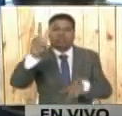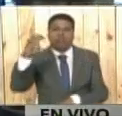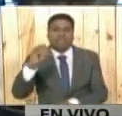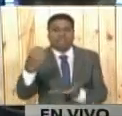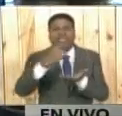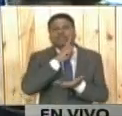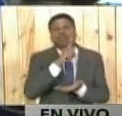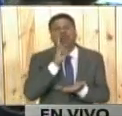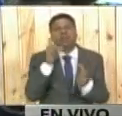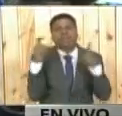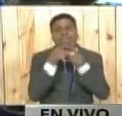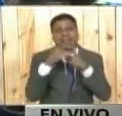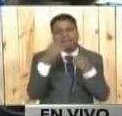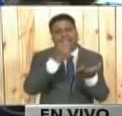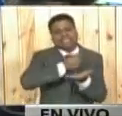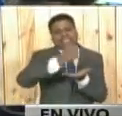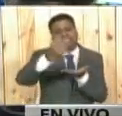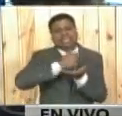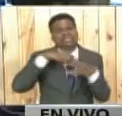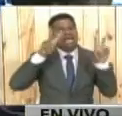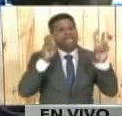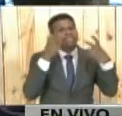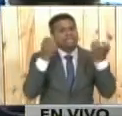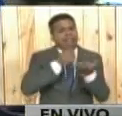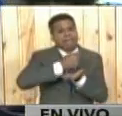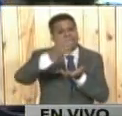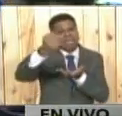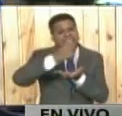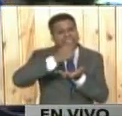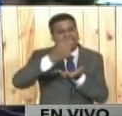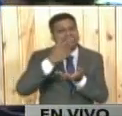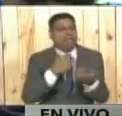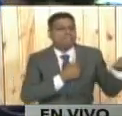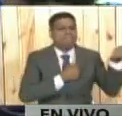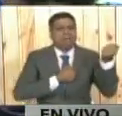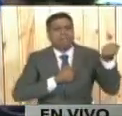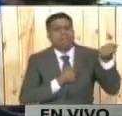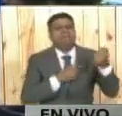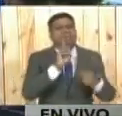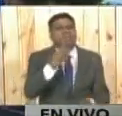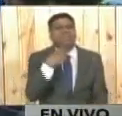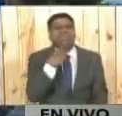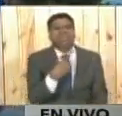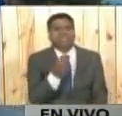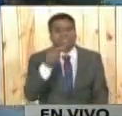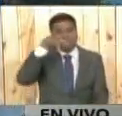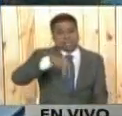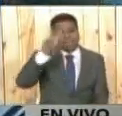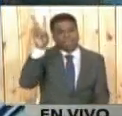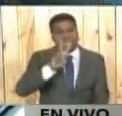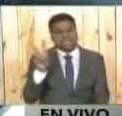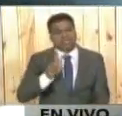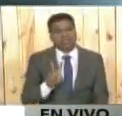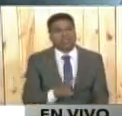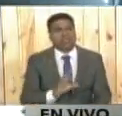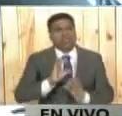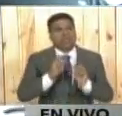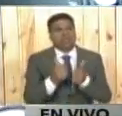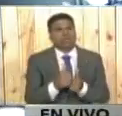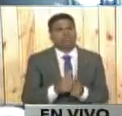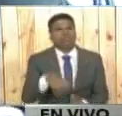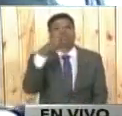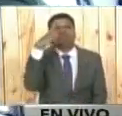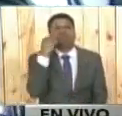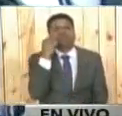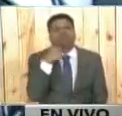salsa, con su tema Échale Salsita. También se dice que en Venezuela, cuando Federico Betancur y